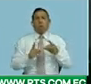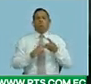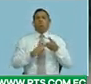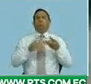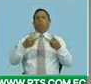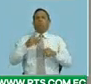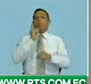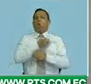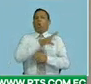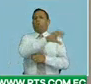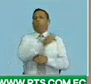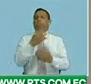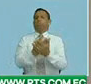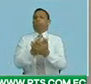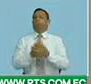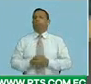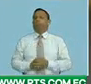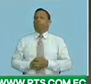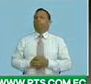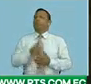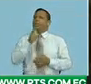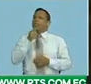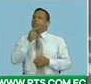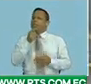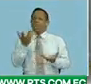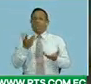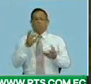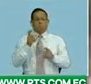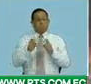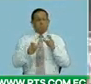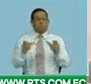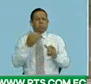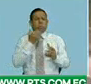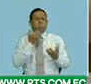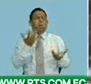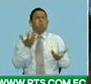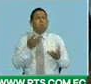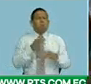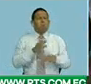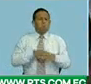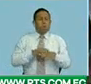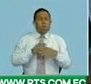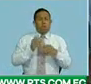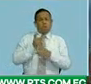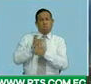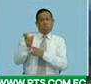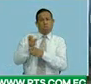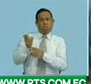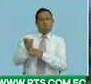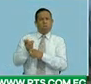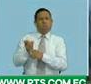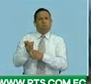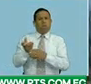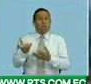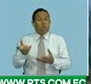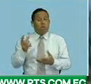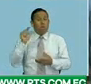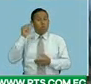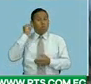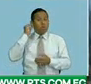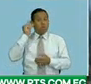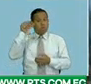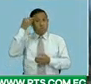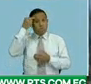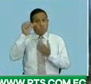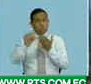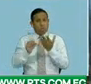de esa supuesta amenaza de ciudadanos extranjeros colombianos? Ha dicho la ministra de Gobierno al juez que conoce este proceso. Hay